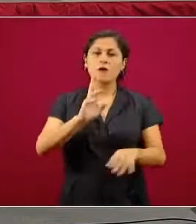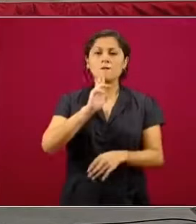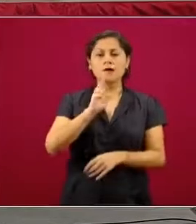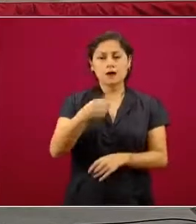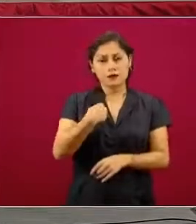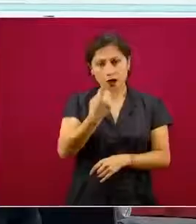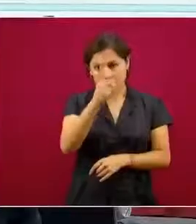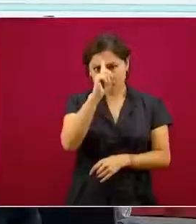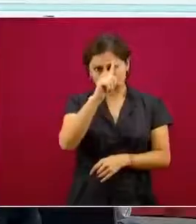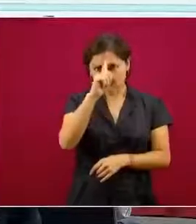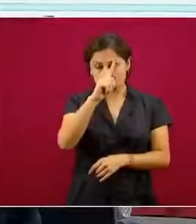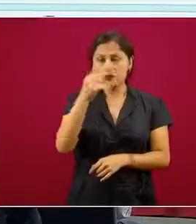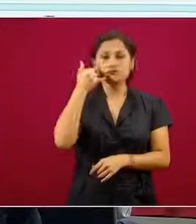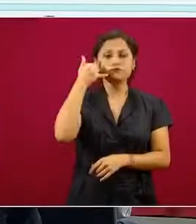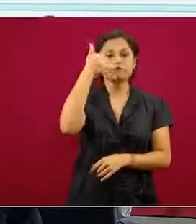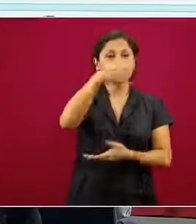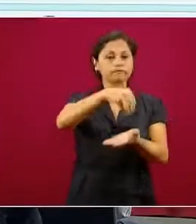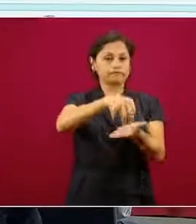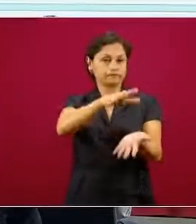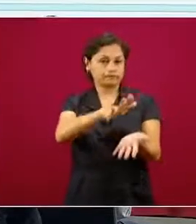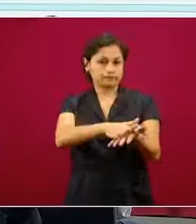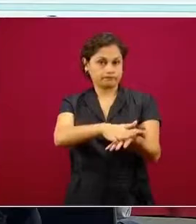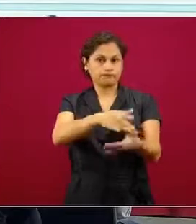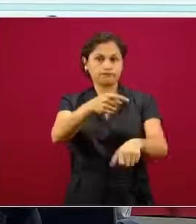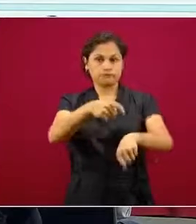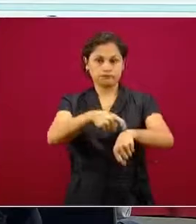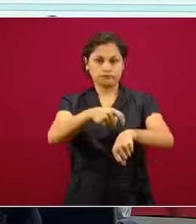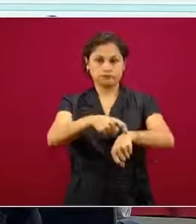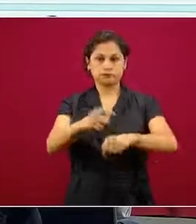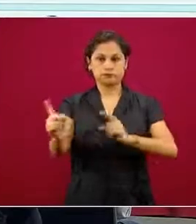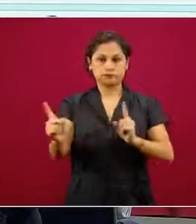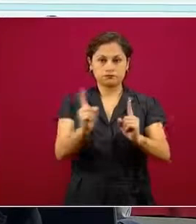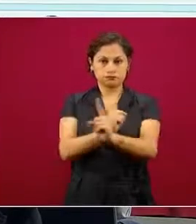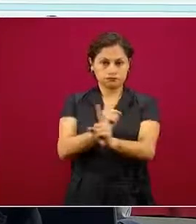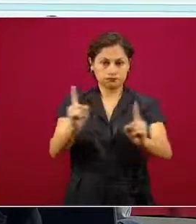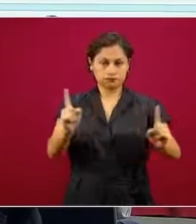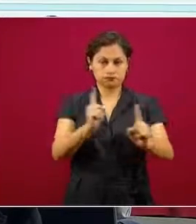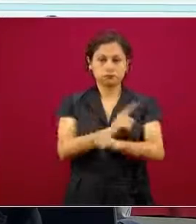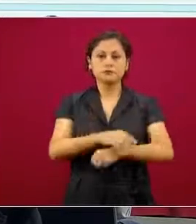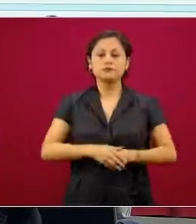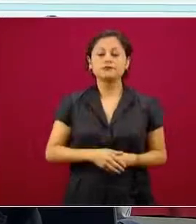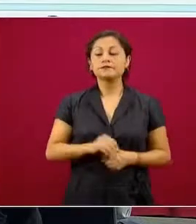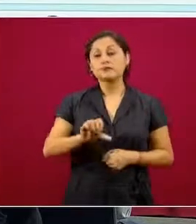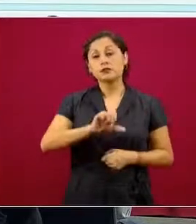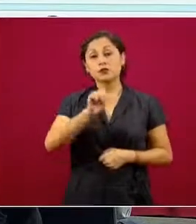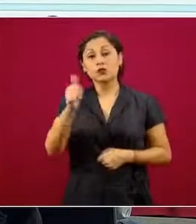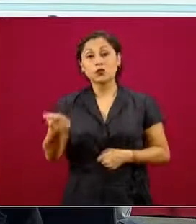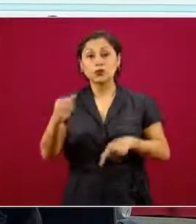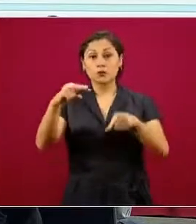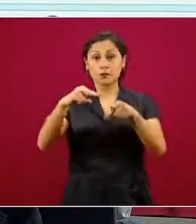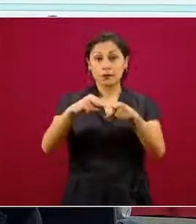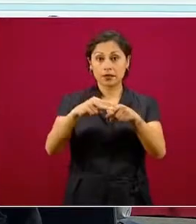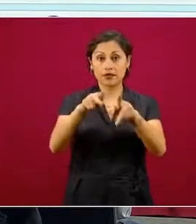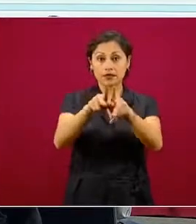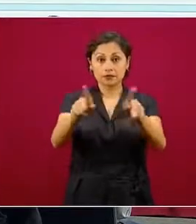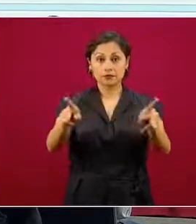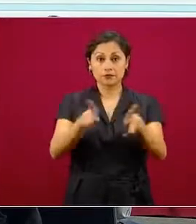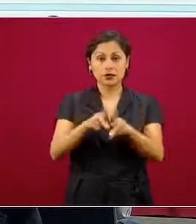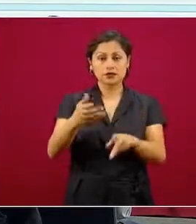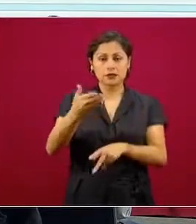que sea bajo citas. En el caso de parques y plazas, esas desde que estaban en rojo decíamos que ya había un aforo de